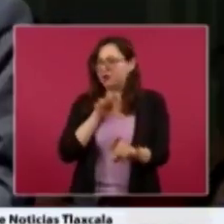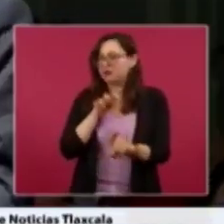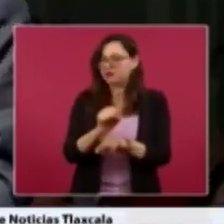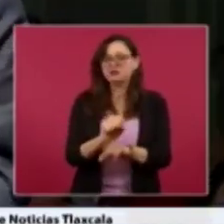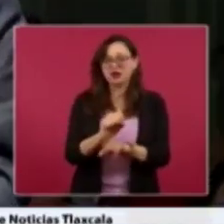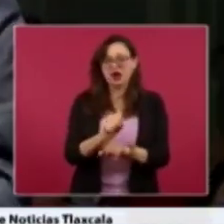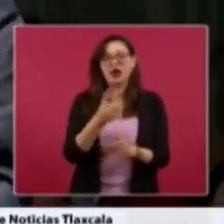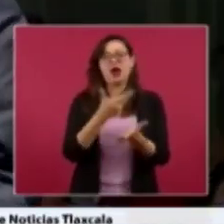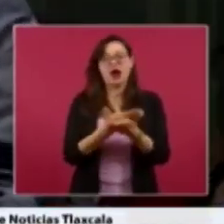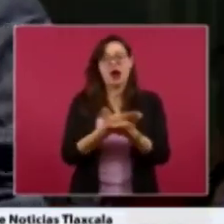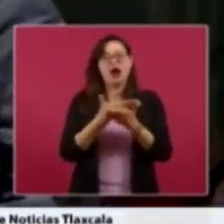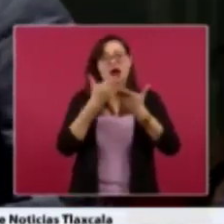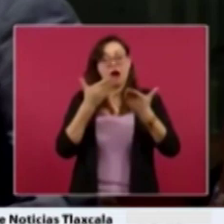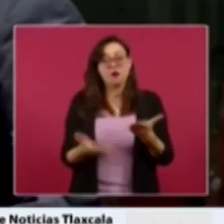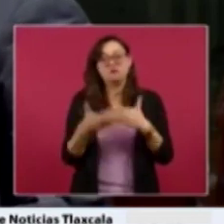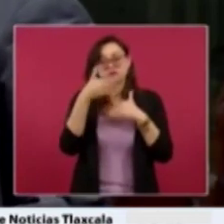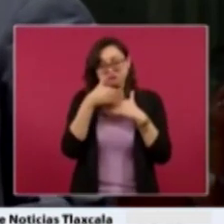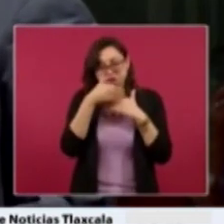tomar como